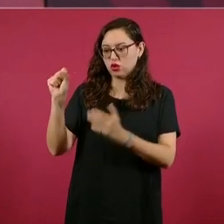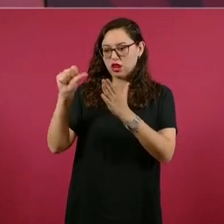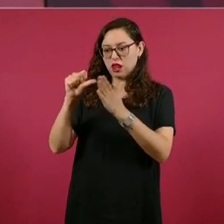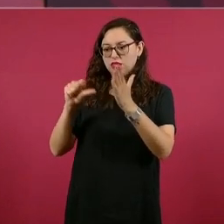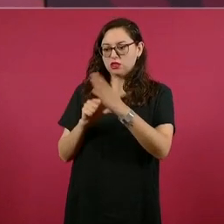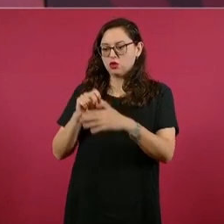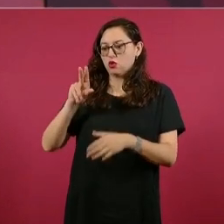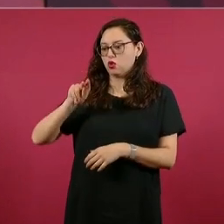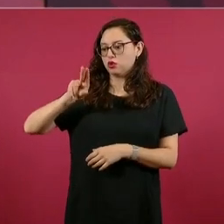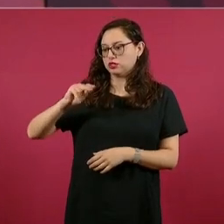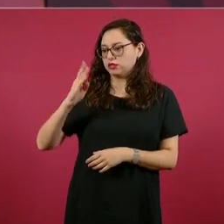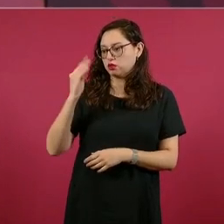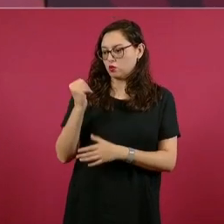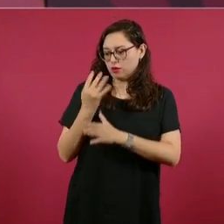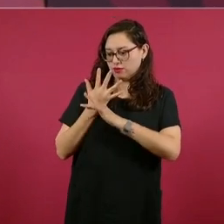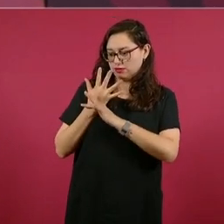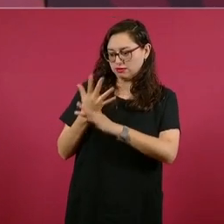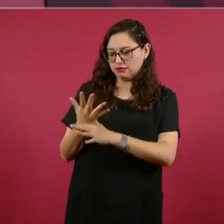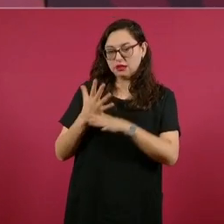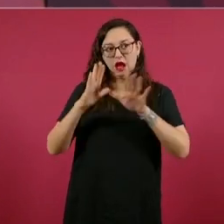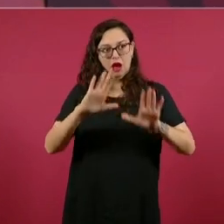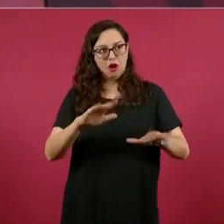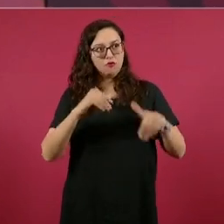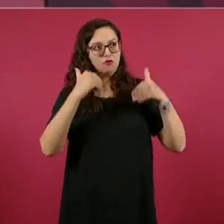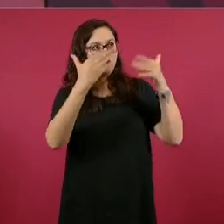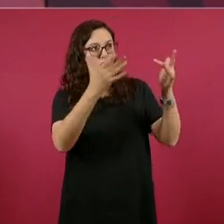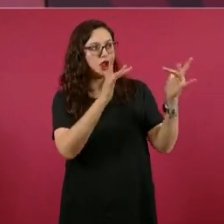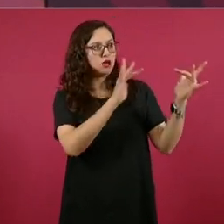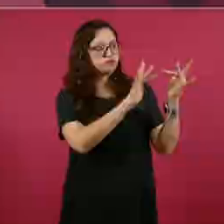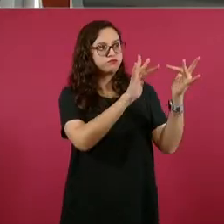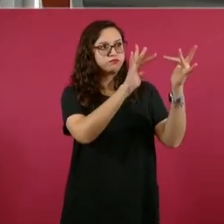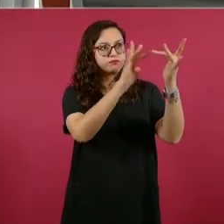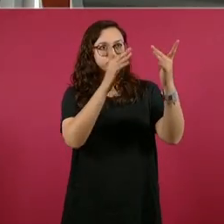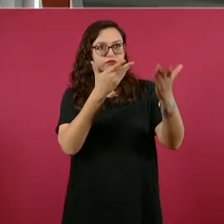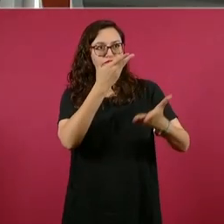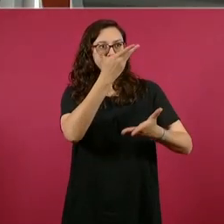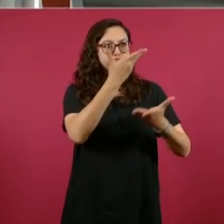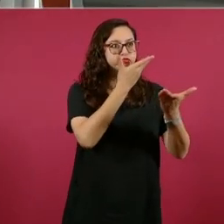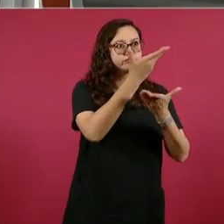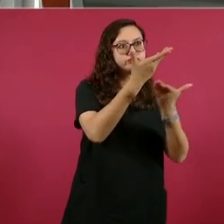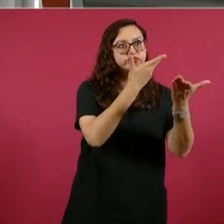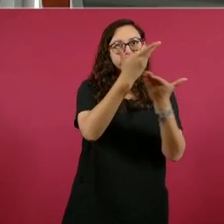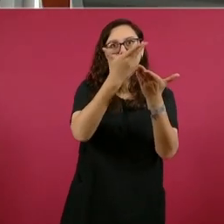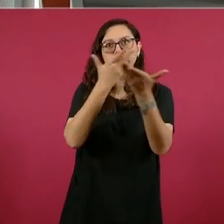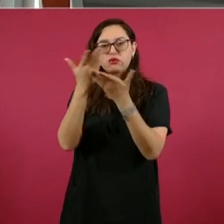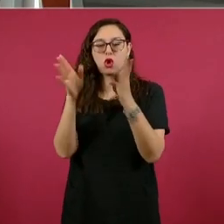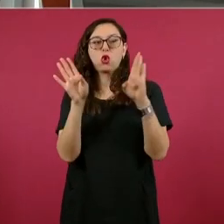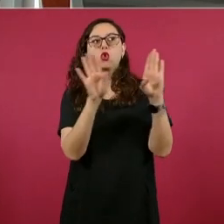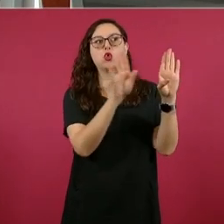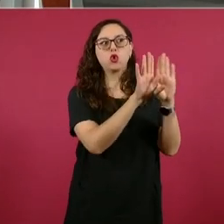de nuestra Constitución y es facultad del presidente cuidar